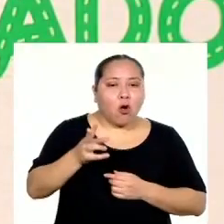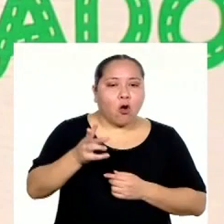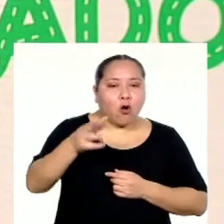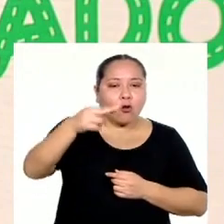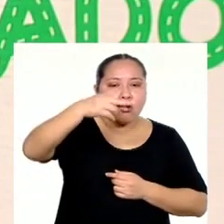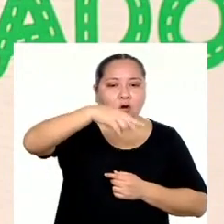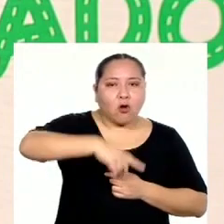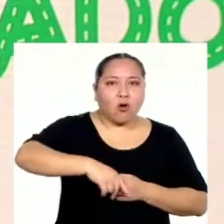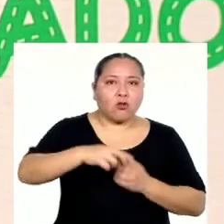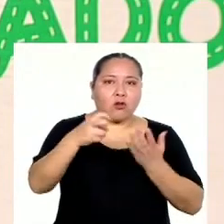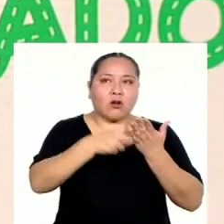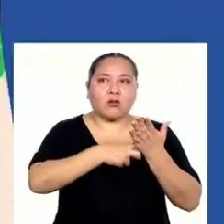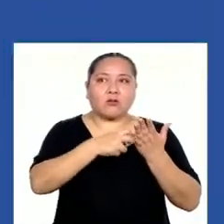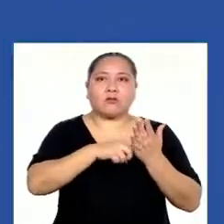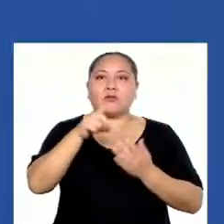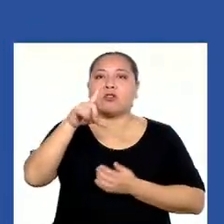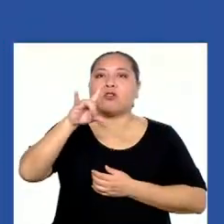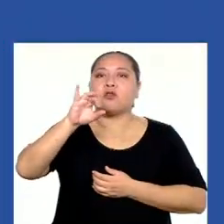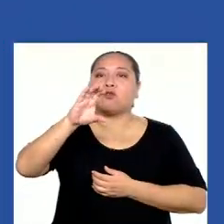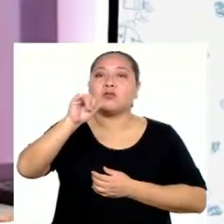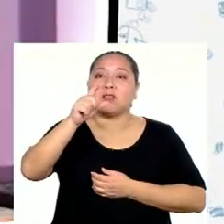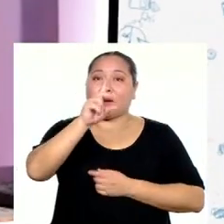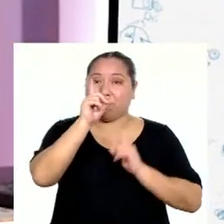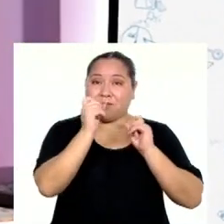Lucía todavía tiene una pregunta.